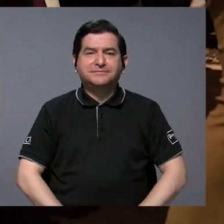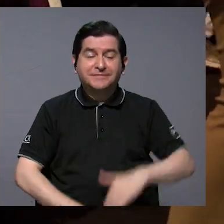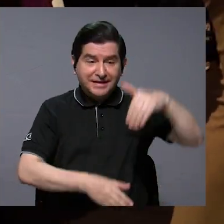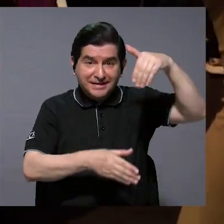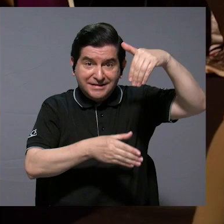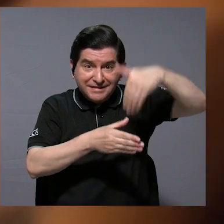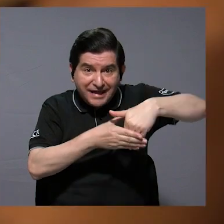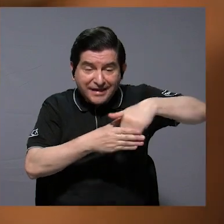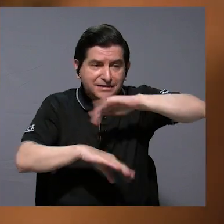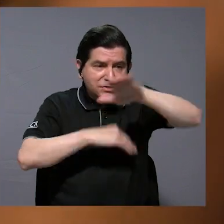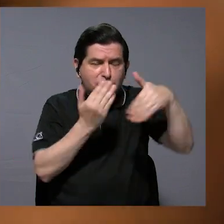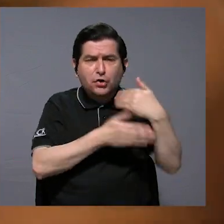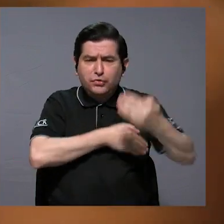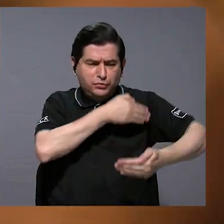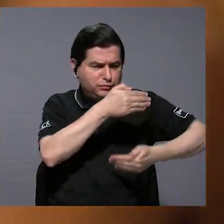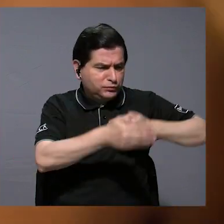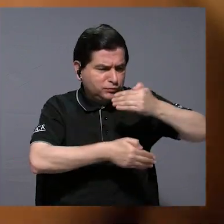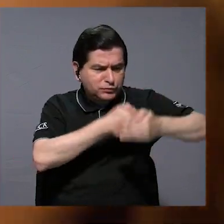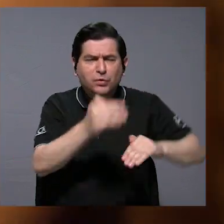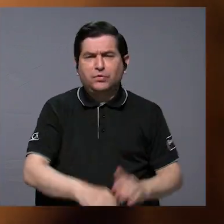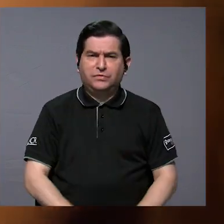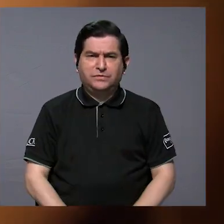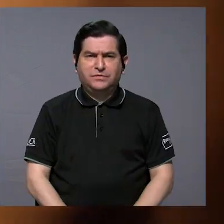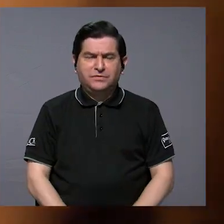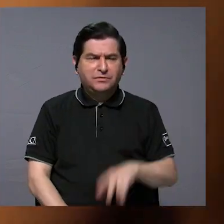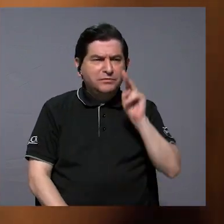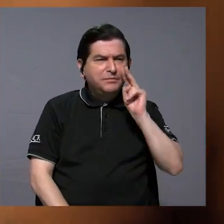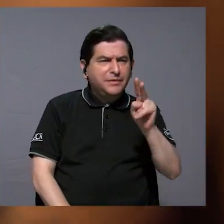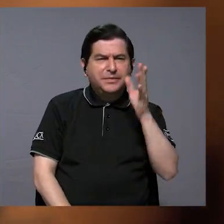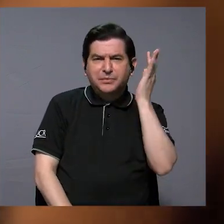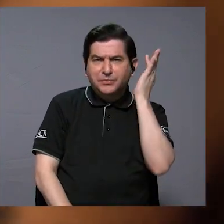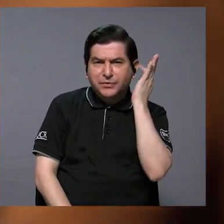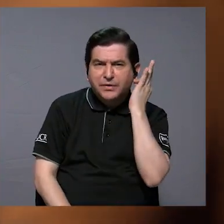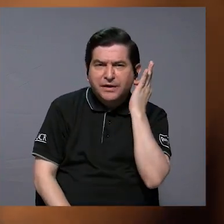Y en medio de todo ese proceso